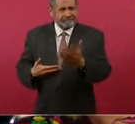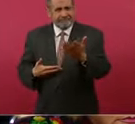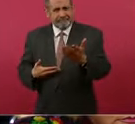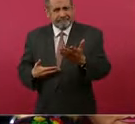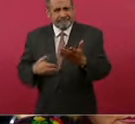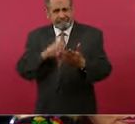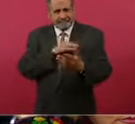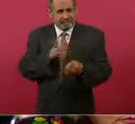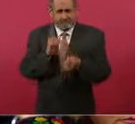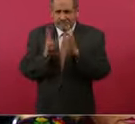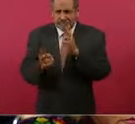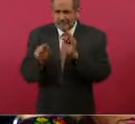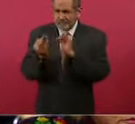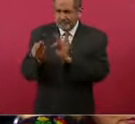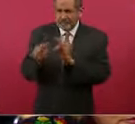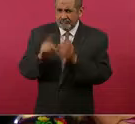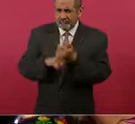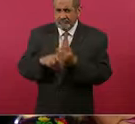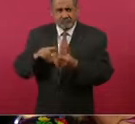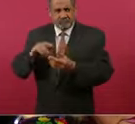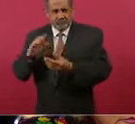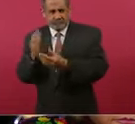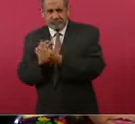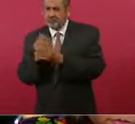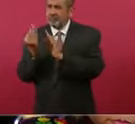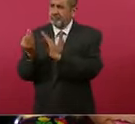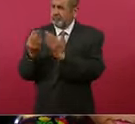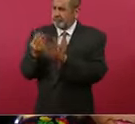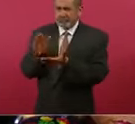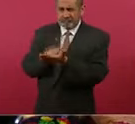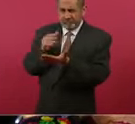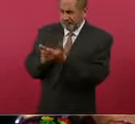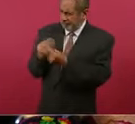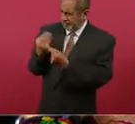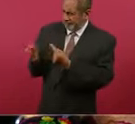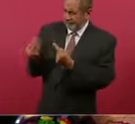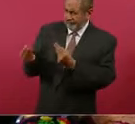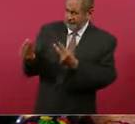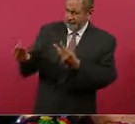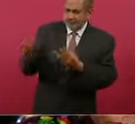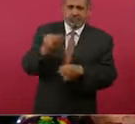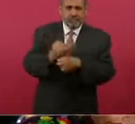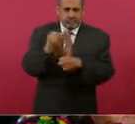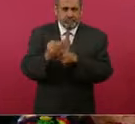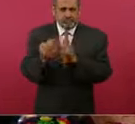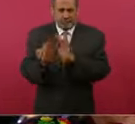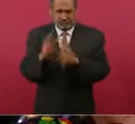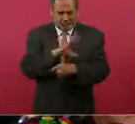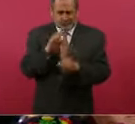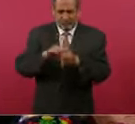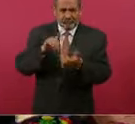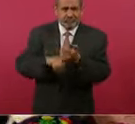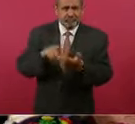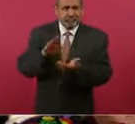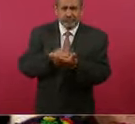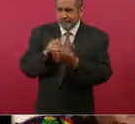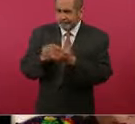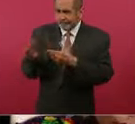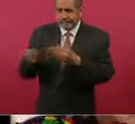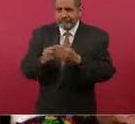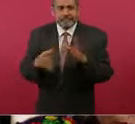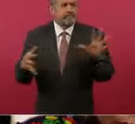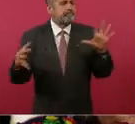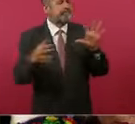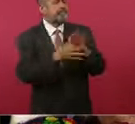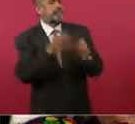podría recibir estas instancias para que le podamos entregar. Ahorita le voy a entregar los documentos donde ya relacionamos lo que es el